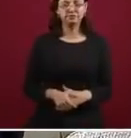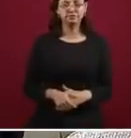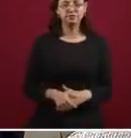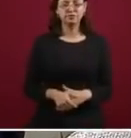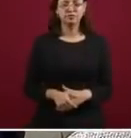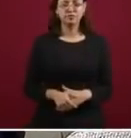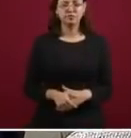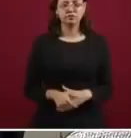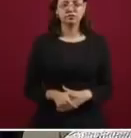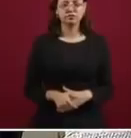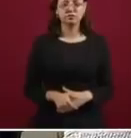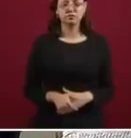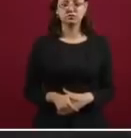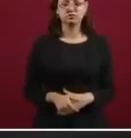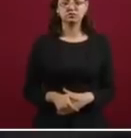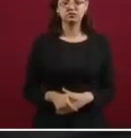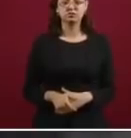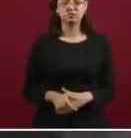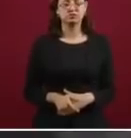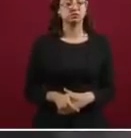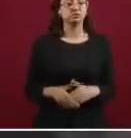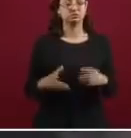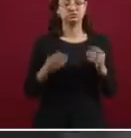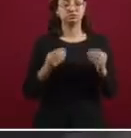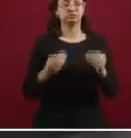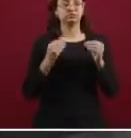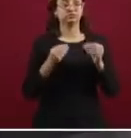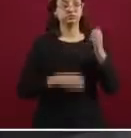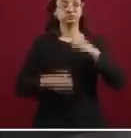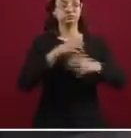y había mucha evasión fiscal